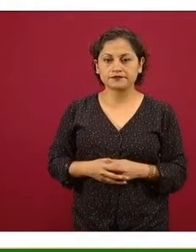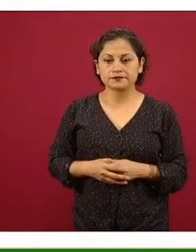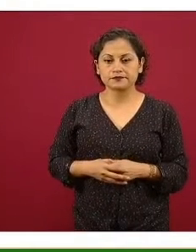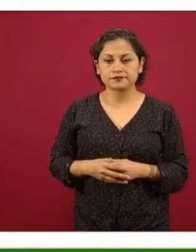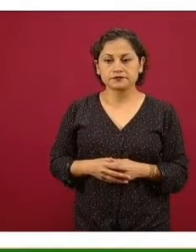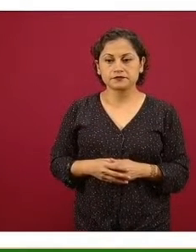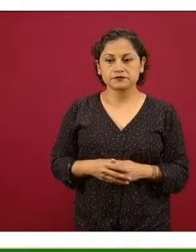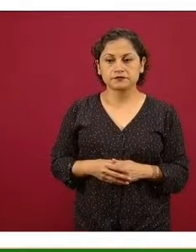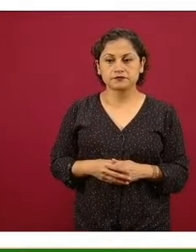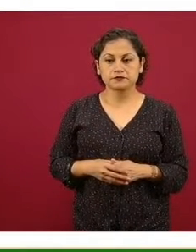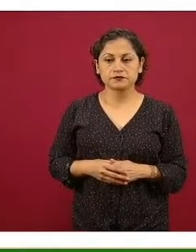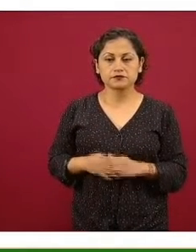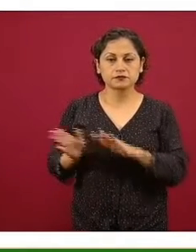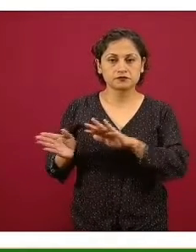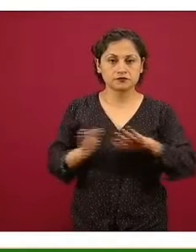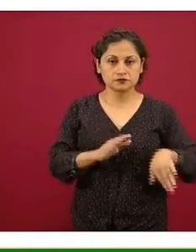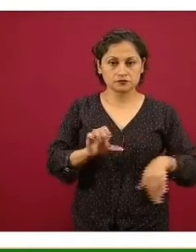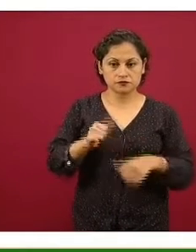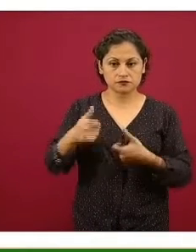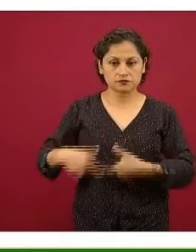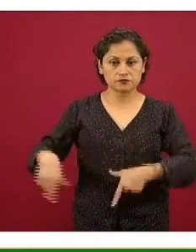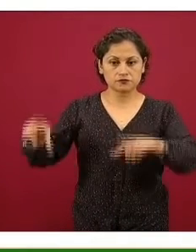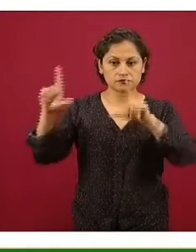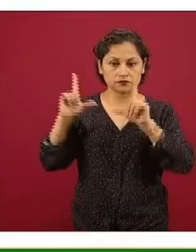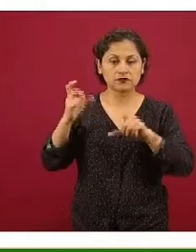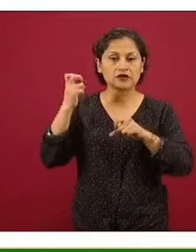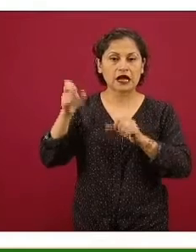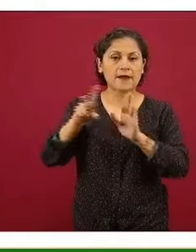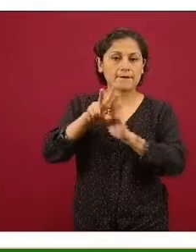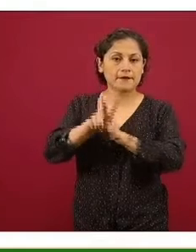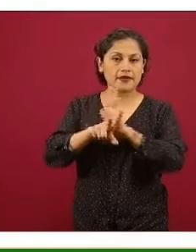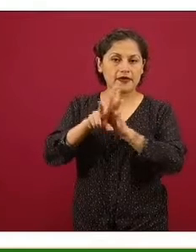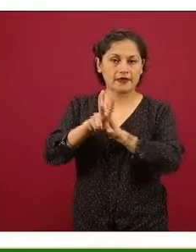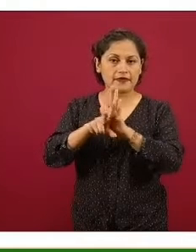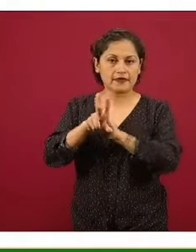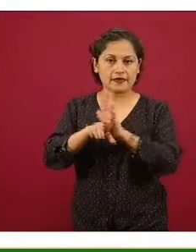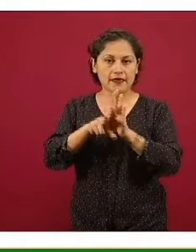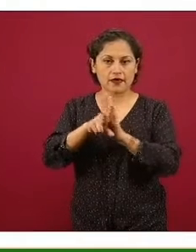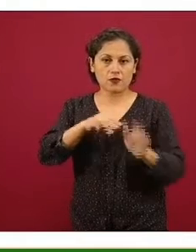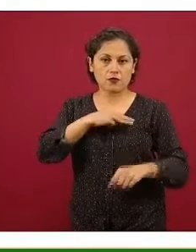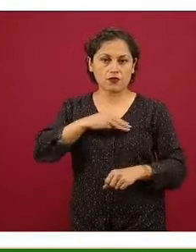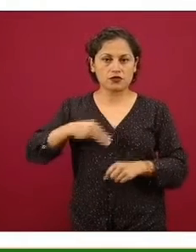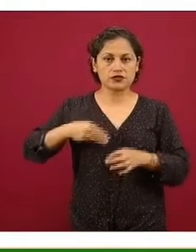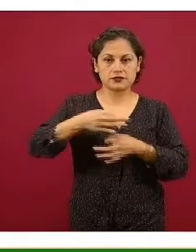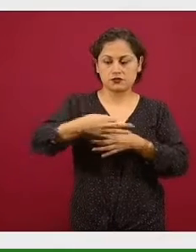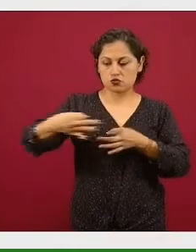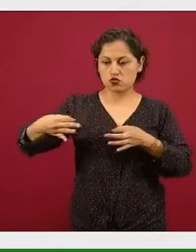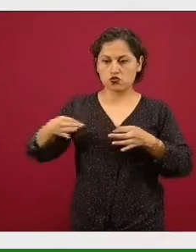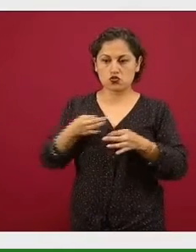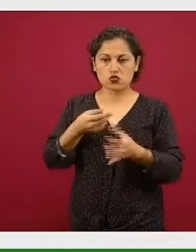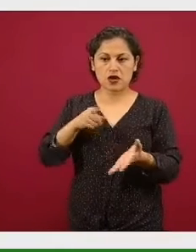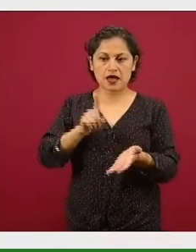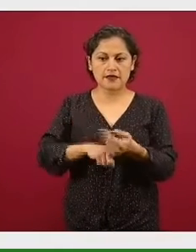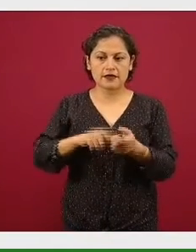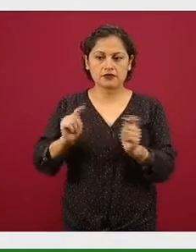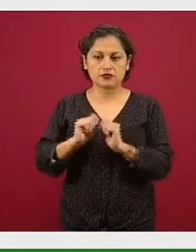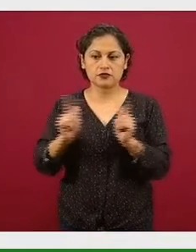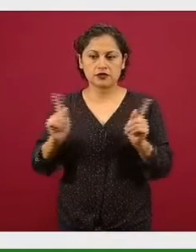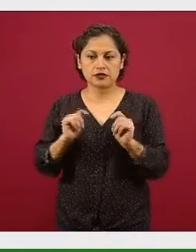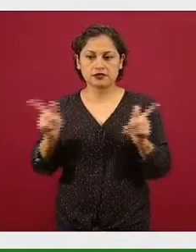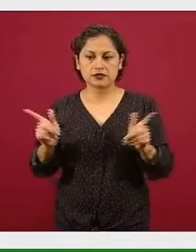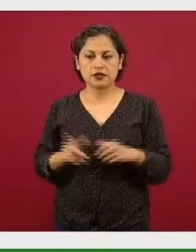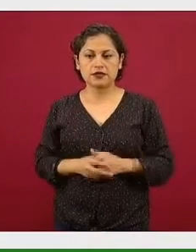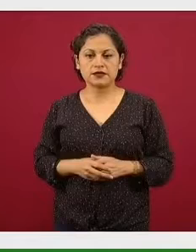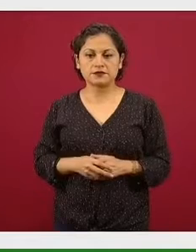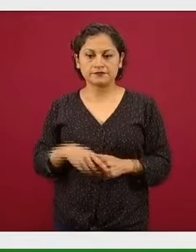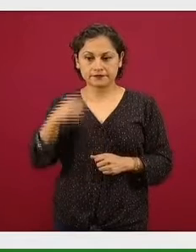tal. Veamos la siguiente diapositiva, va a ser la animación de los municipios de Tlaxcala. Semana 10 no hay nada,